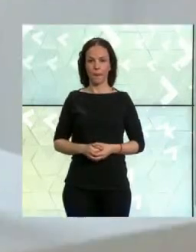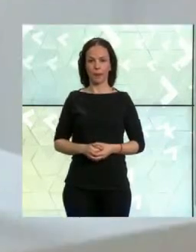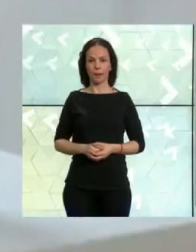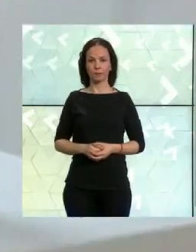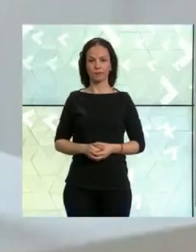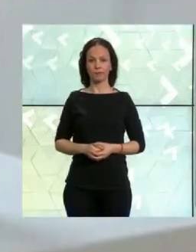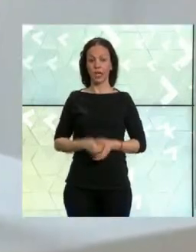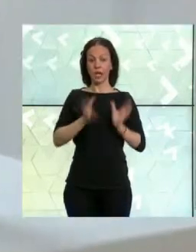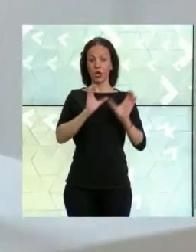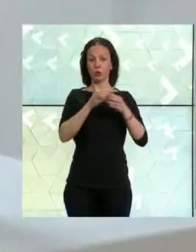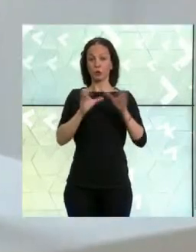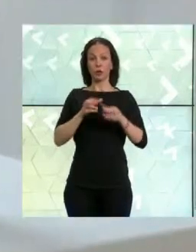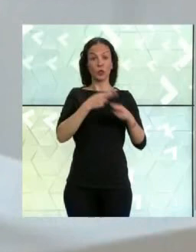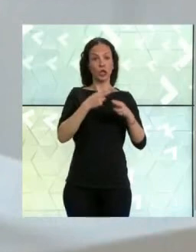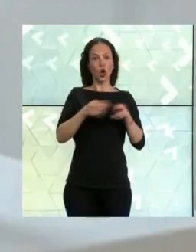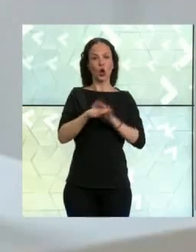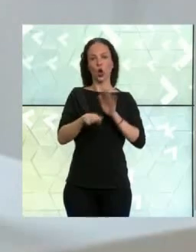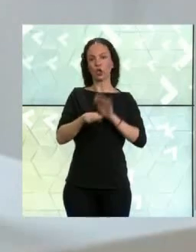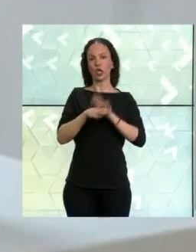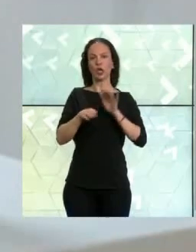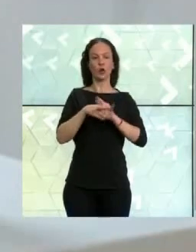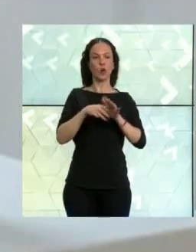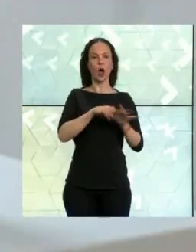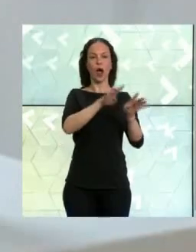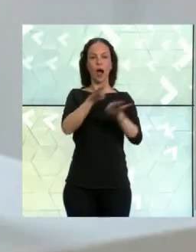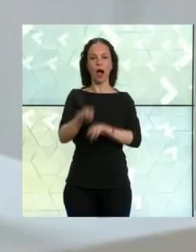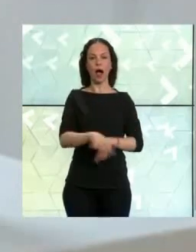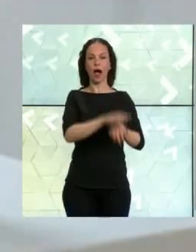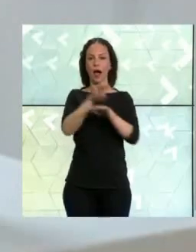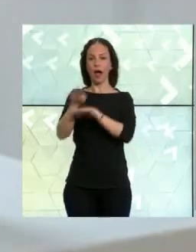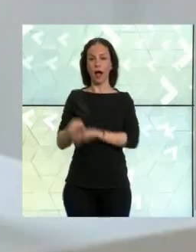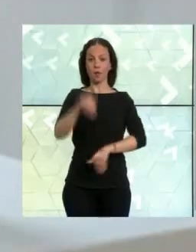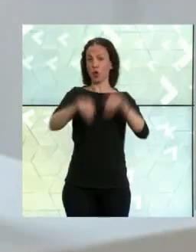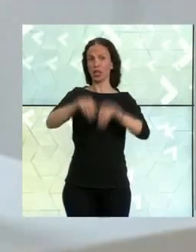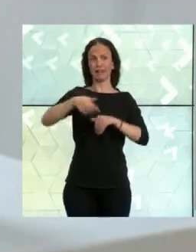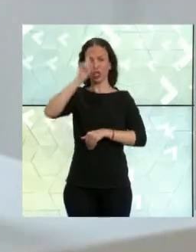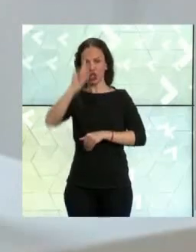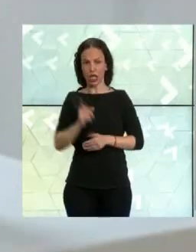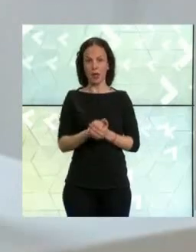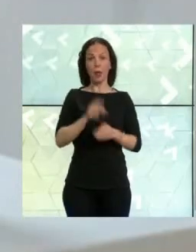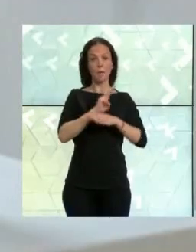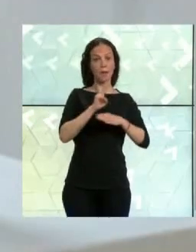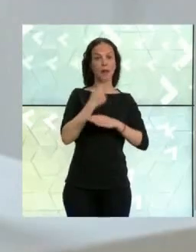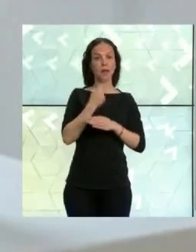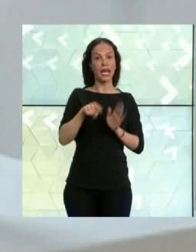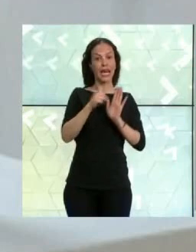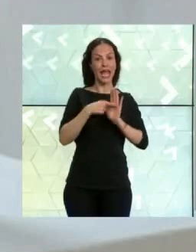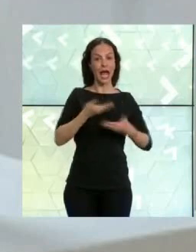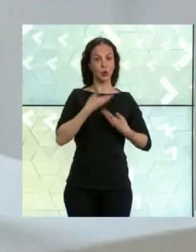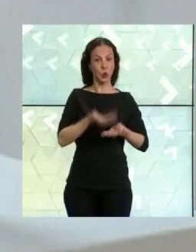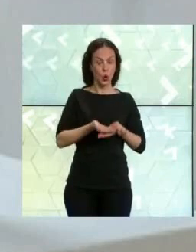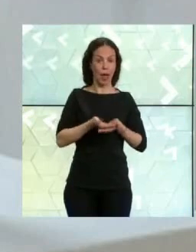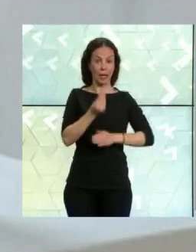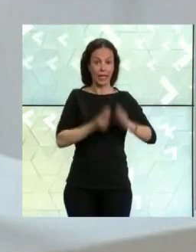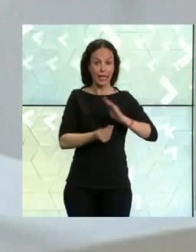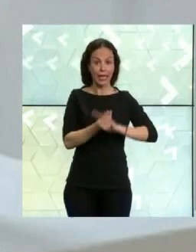Mientras, los partidos continúan desplegando sus promesas electorales para captar a los votantes indecisos. El PP propone una ley de ayuda a la maternidad,